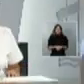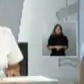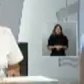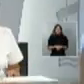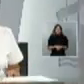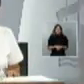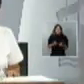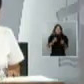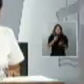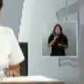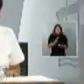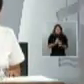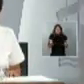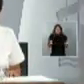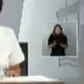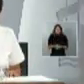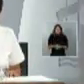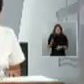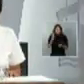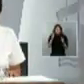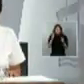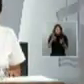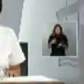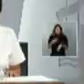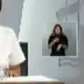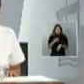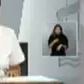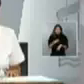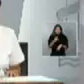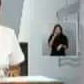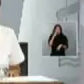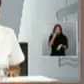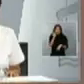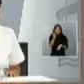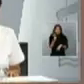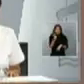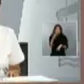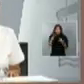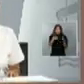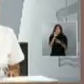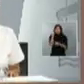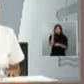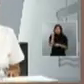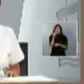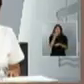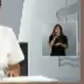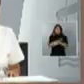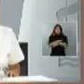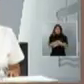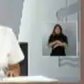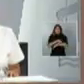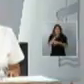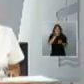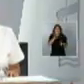a los ciudadanos 32.000 millones de euros, que si lo invirtieran podrían recuperarlo en tan solo 5 años. En el plan